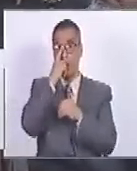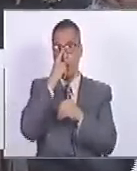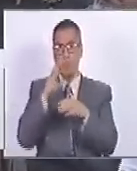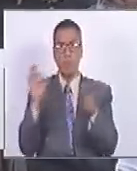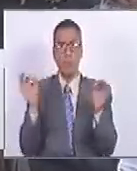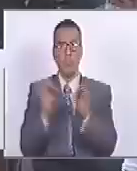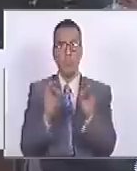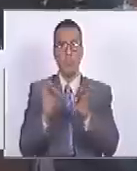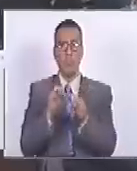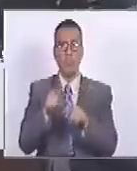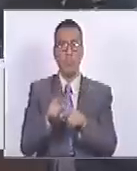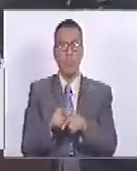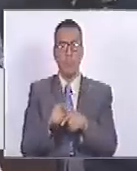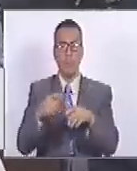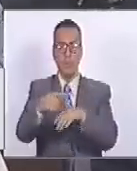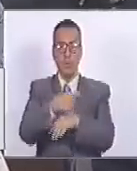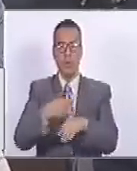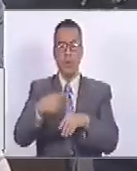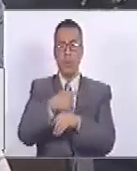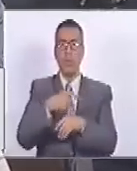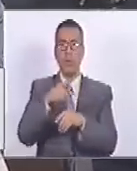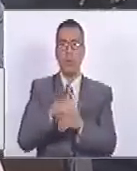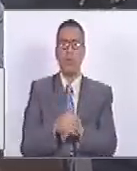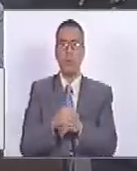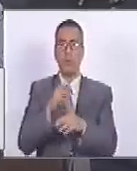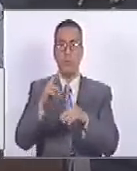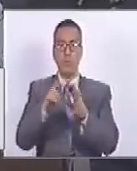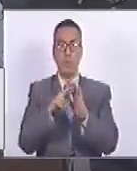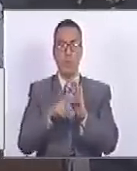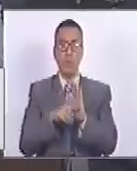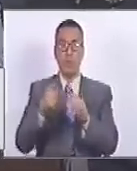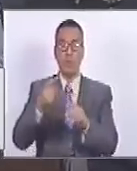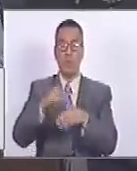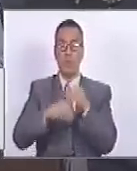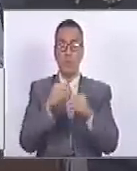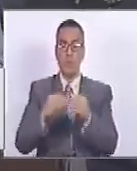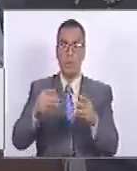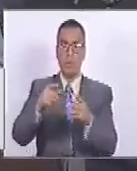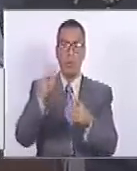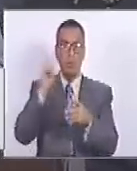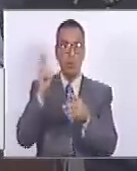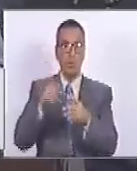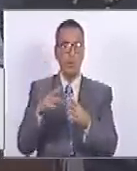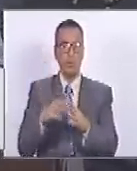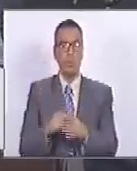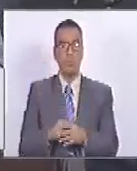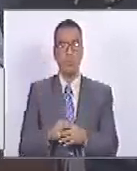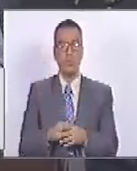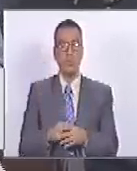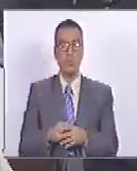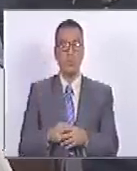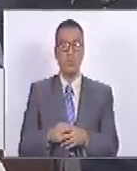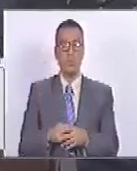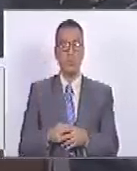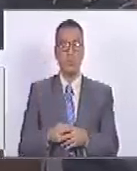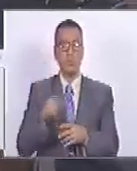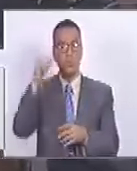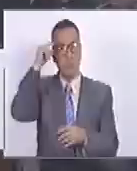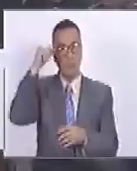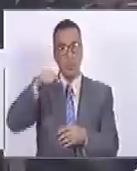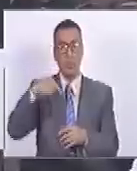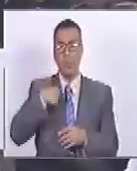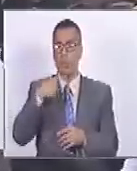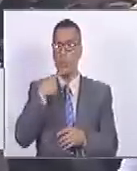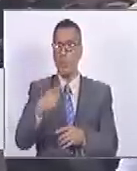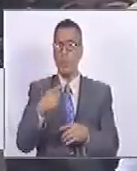nada de la búsqueda de resoluciones de los problemas de los venezolanos y las venezolanas. Hoy le podemos pedir